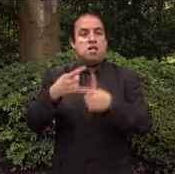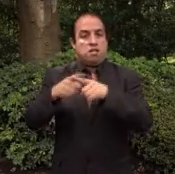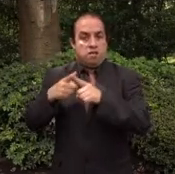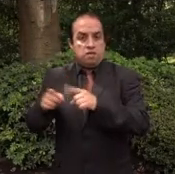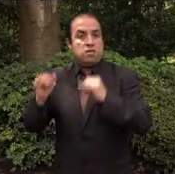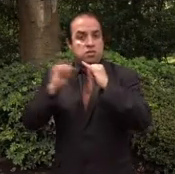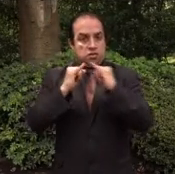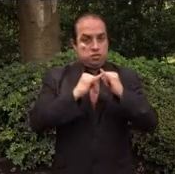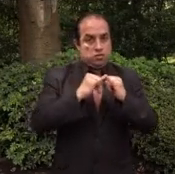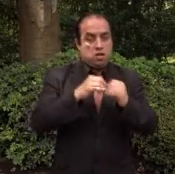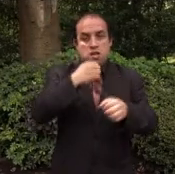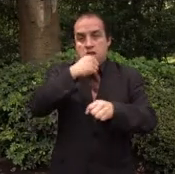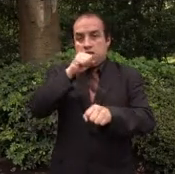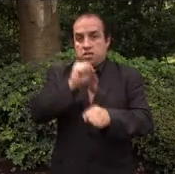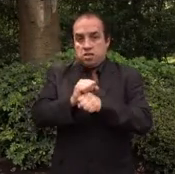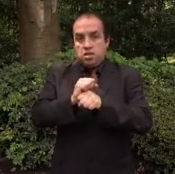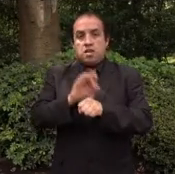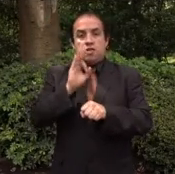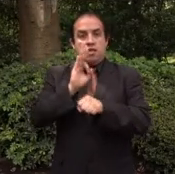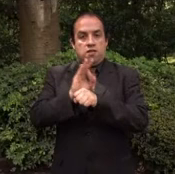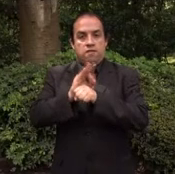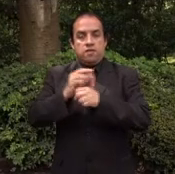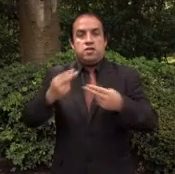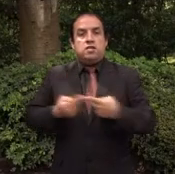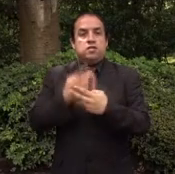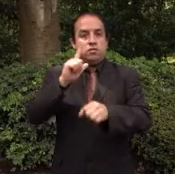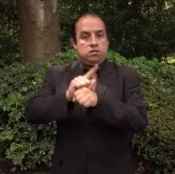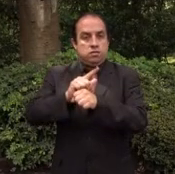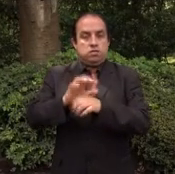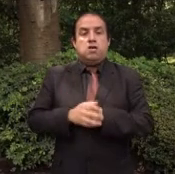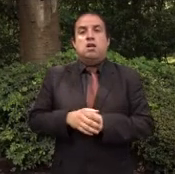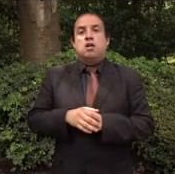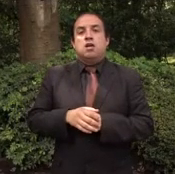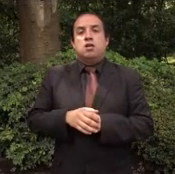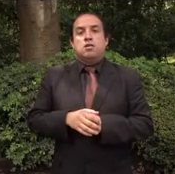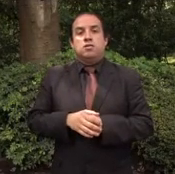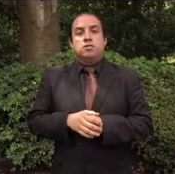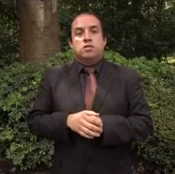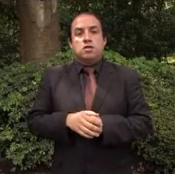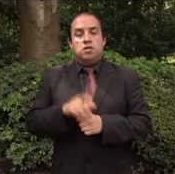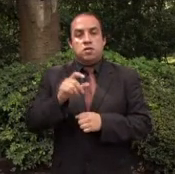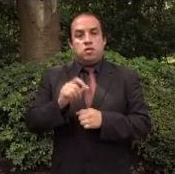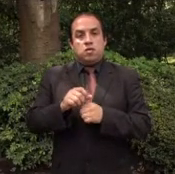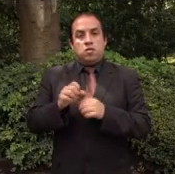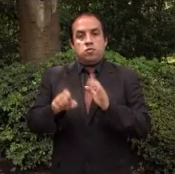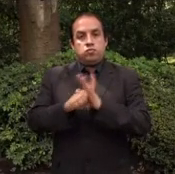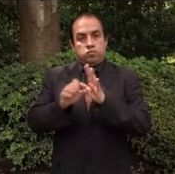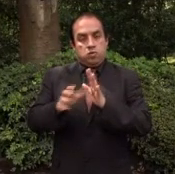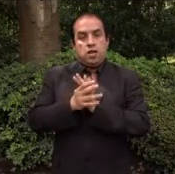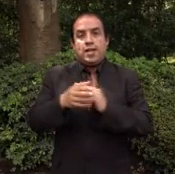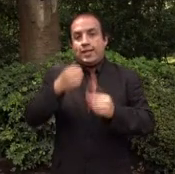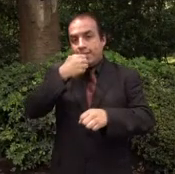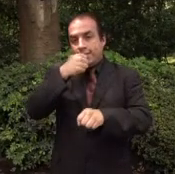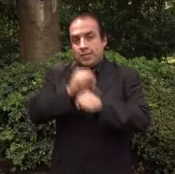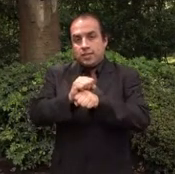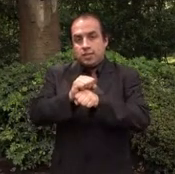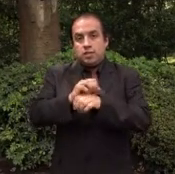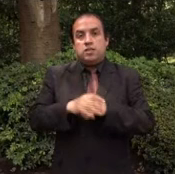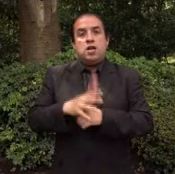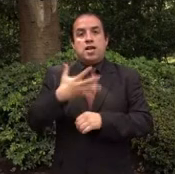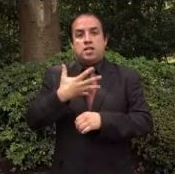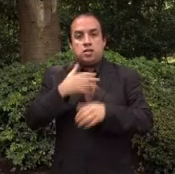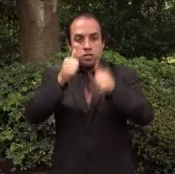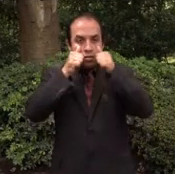la Secretaría de la Defensa Nacional, que el general secretario ha estado al tanto de este proyecto, y